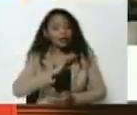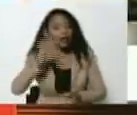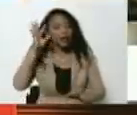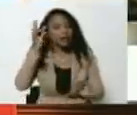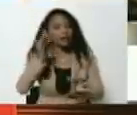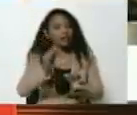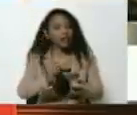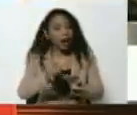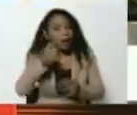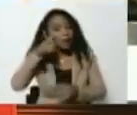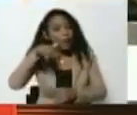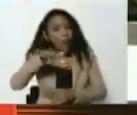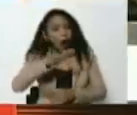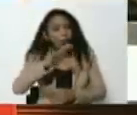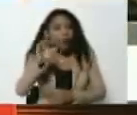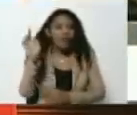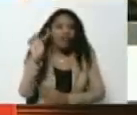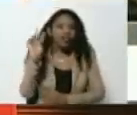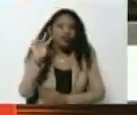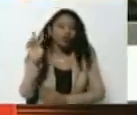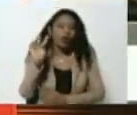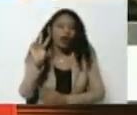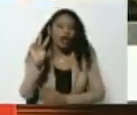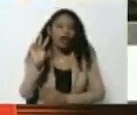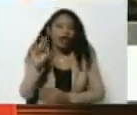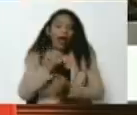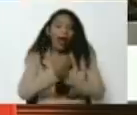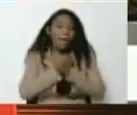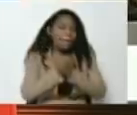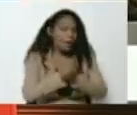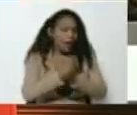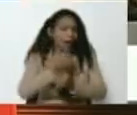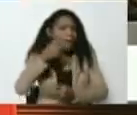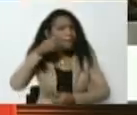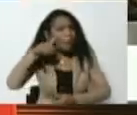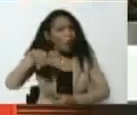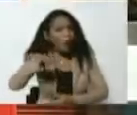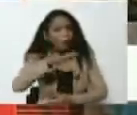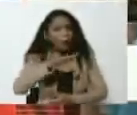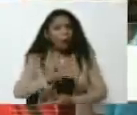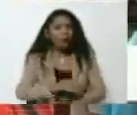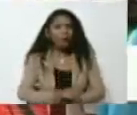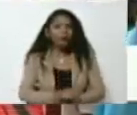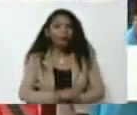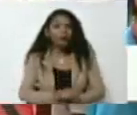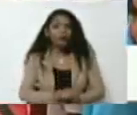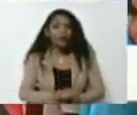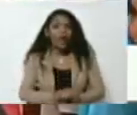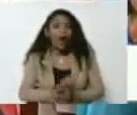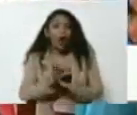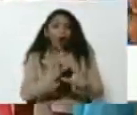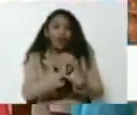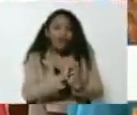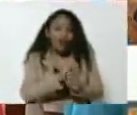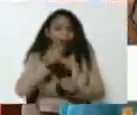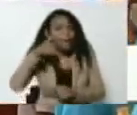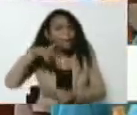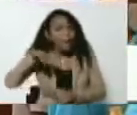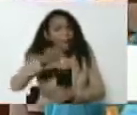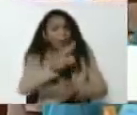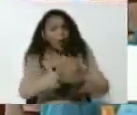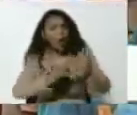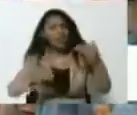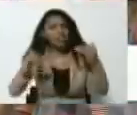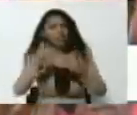en el pueblo de Venezuela, en amar al pueblo, en confiar en el pueblo por encima